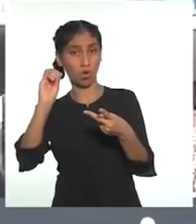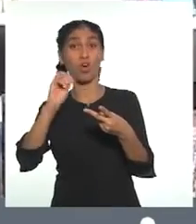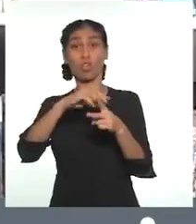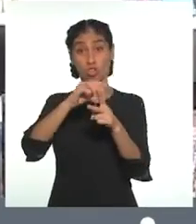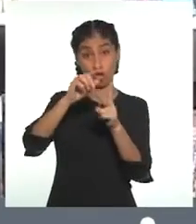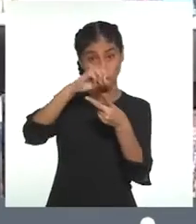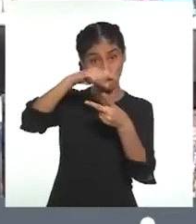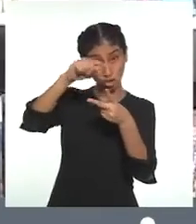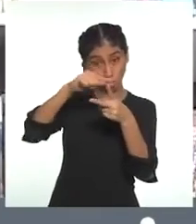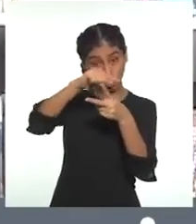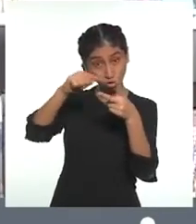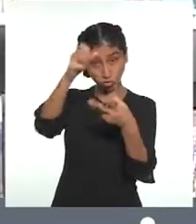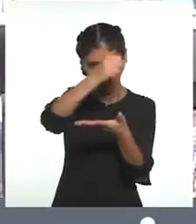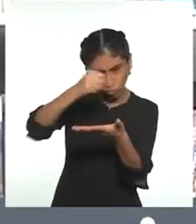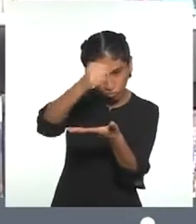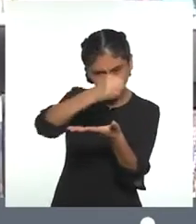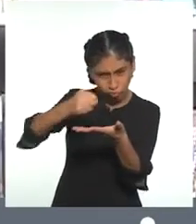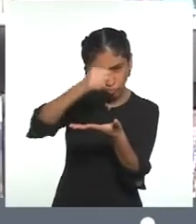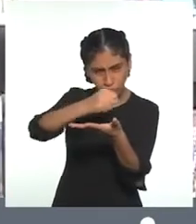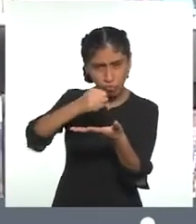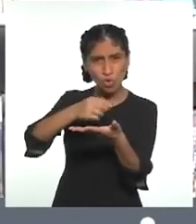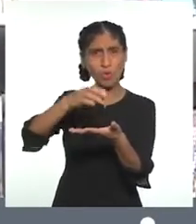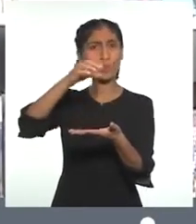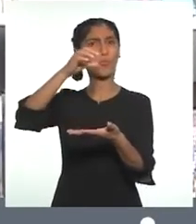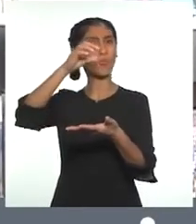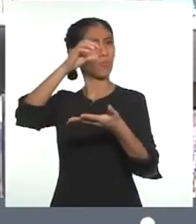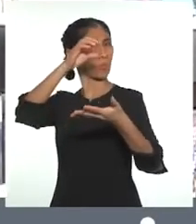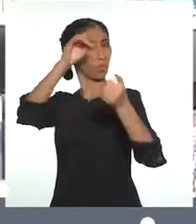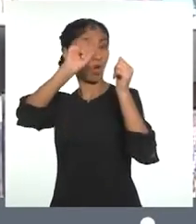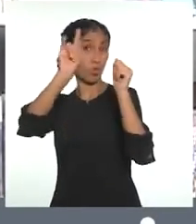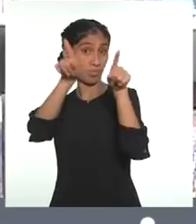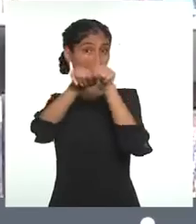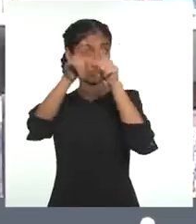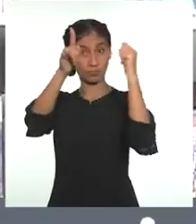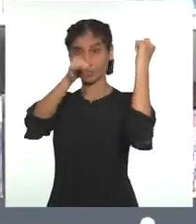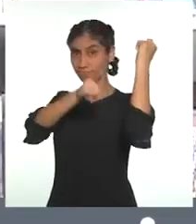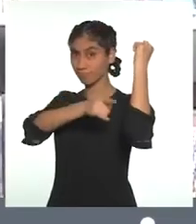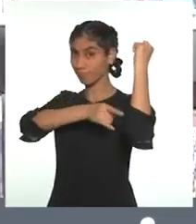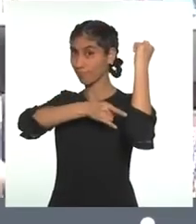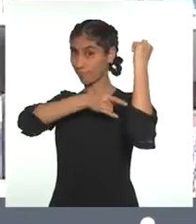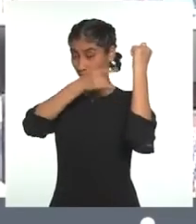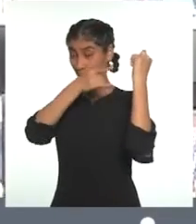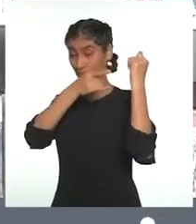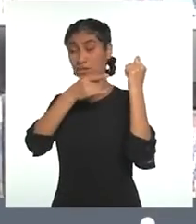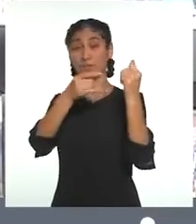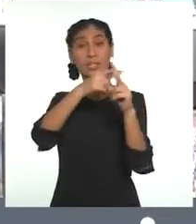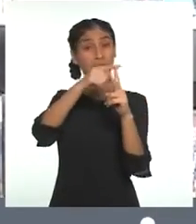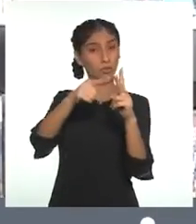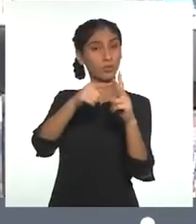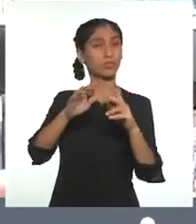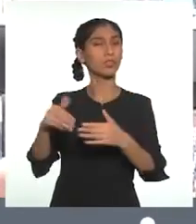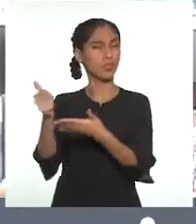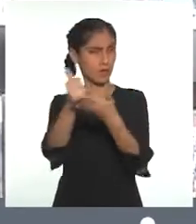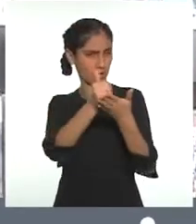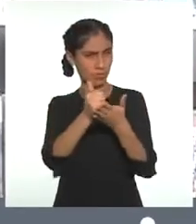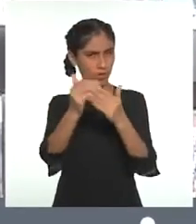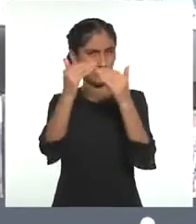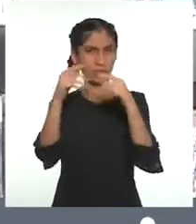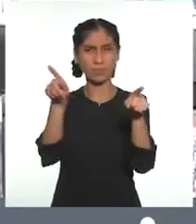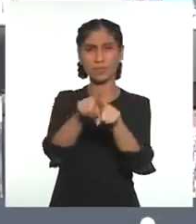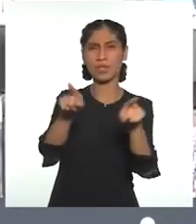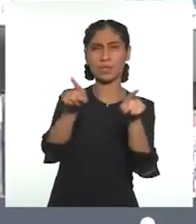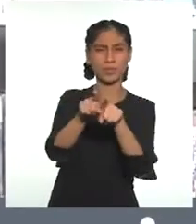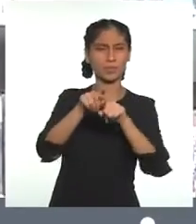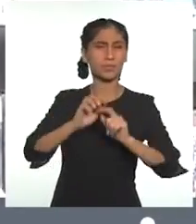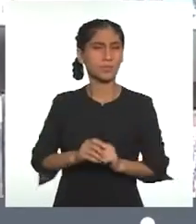endovenosa. El historiador Marcos Cueto señala que en muchos hospitales se optó por reemplazar las soluciones polielectrolíticas